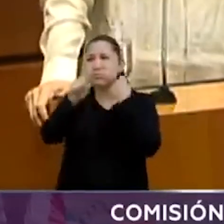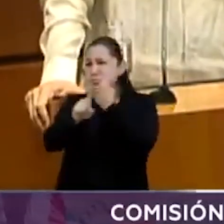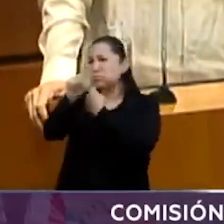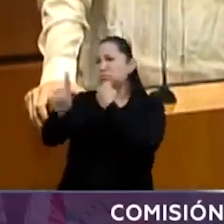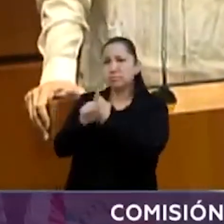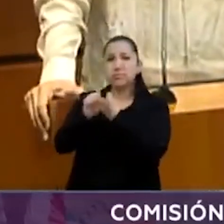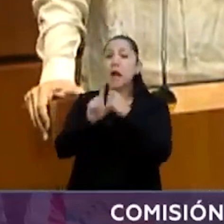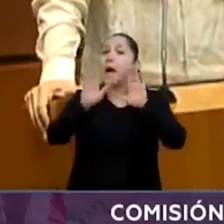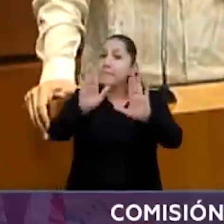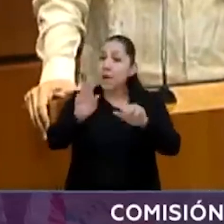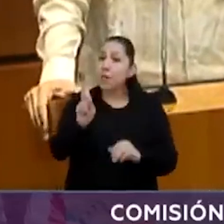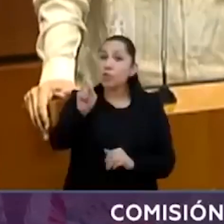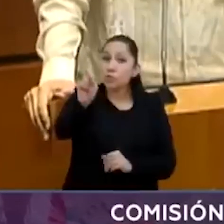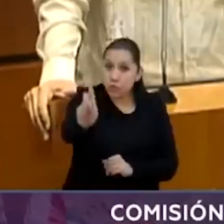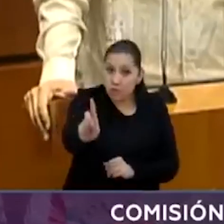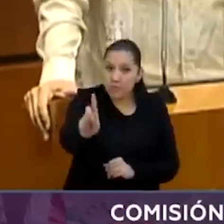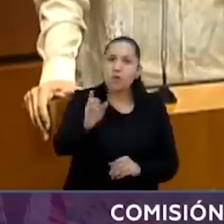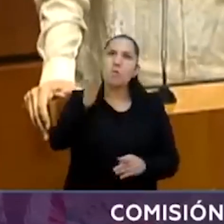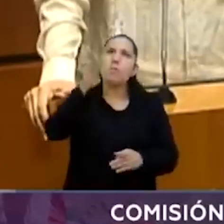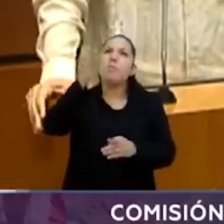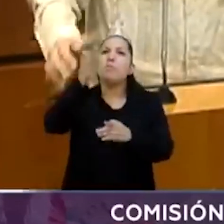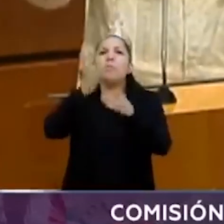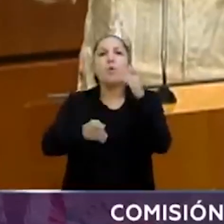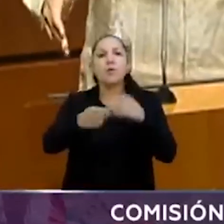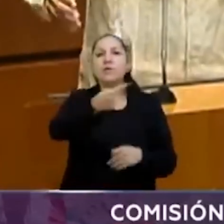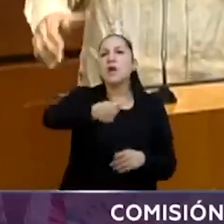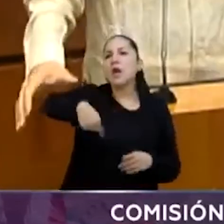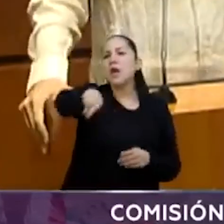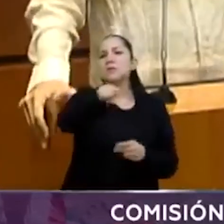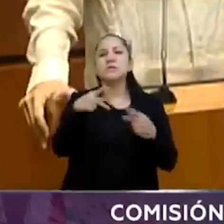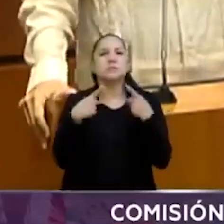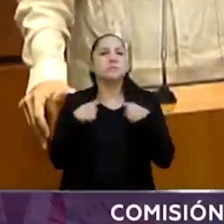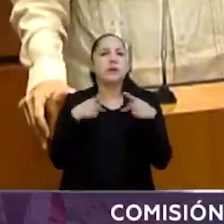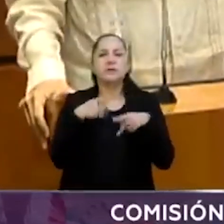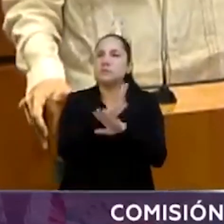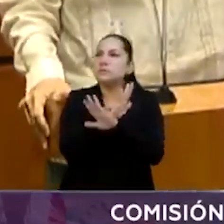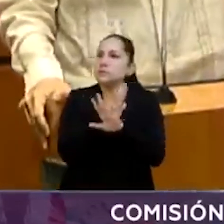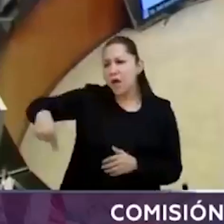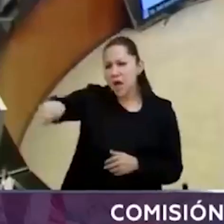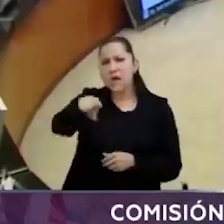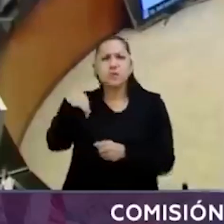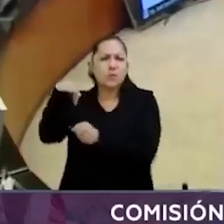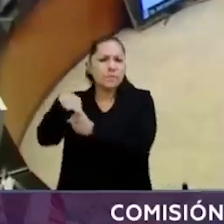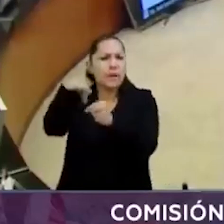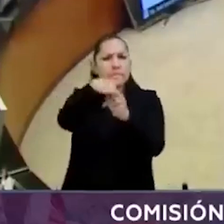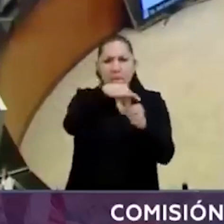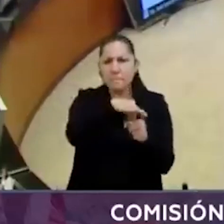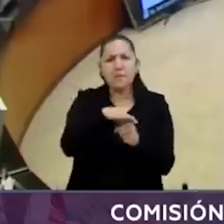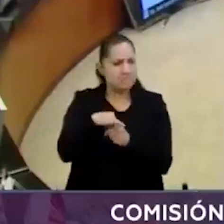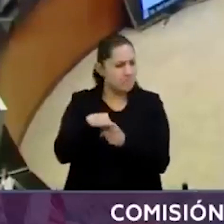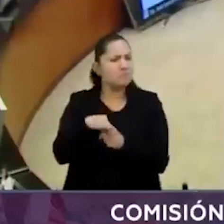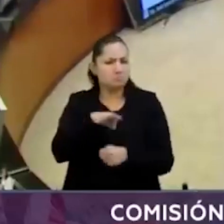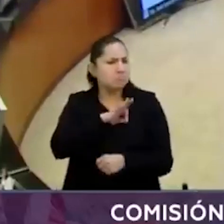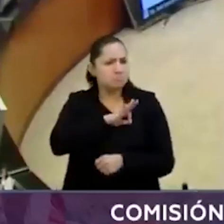liberará logrará finalmente que llegue la cuarta transformación a Tamaulipas dentro de 8 días